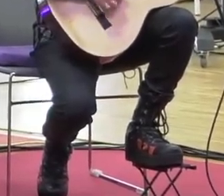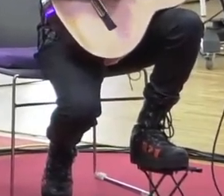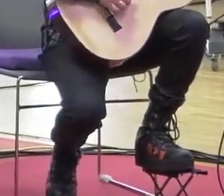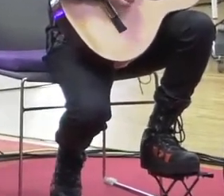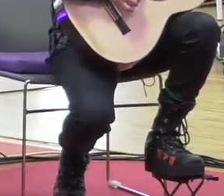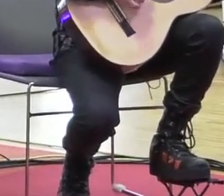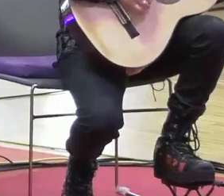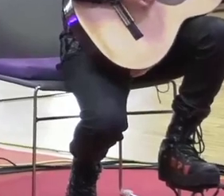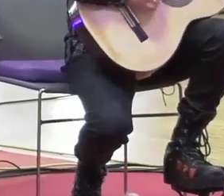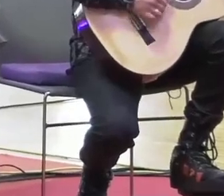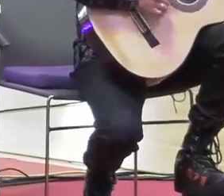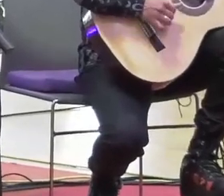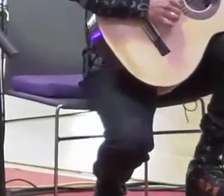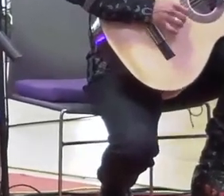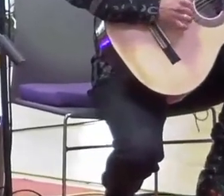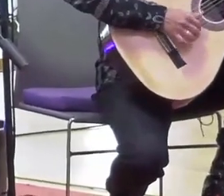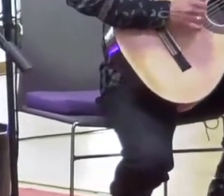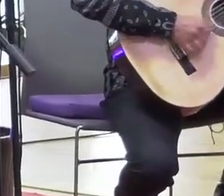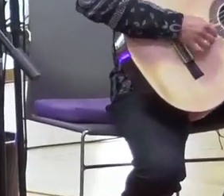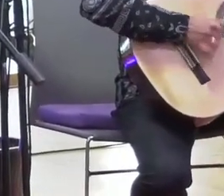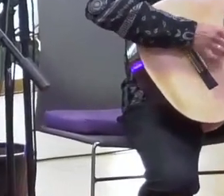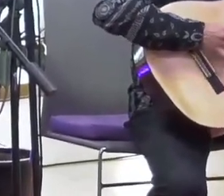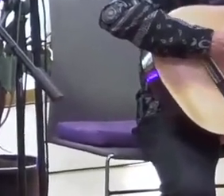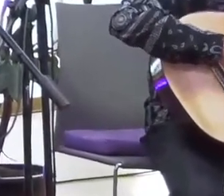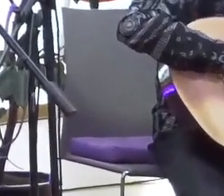se entregó a frente y dad